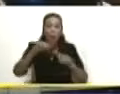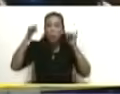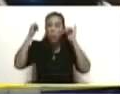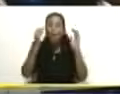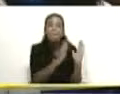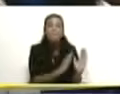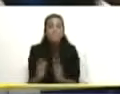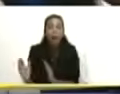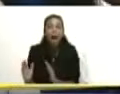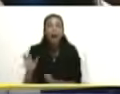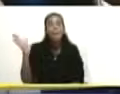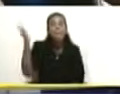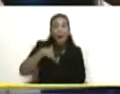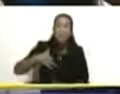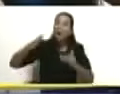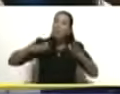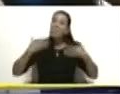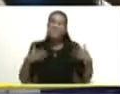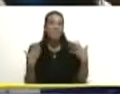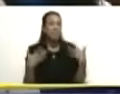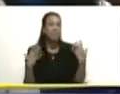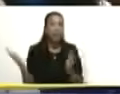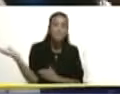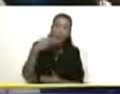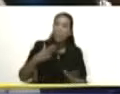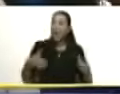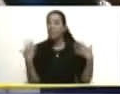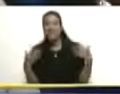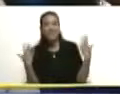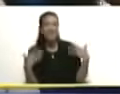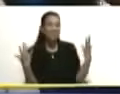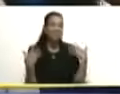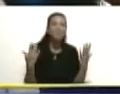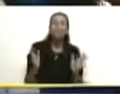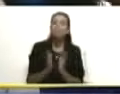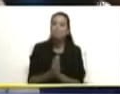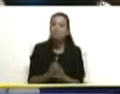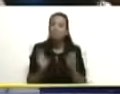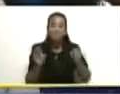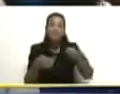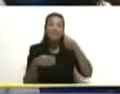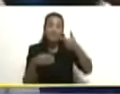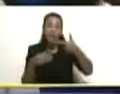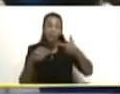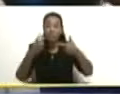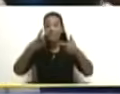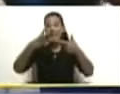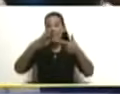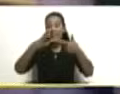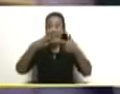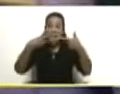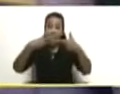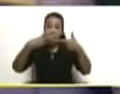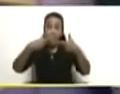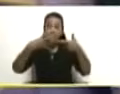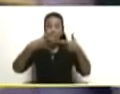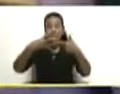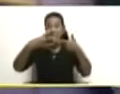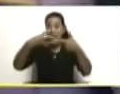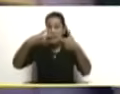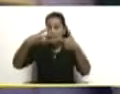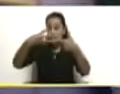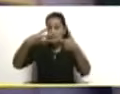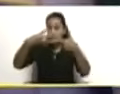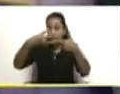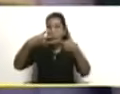Programa Vamos a Divertirnos. Así del Vértice es. 3. ¿Qué nos trae Génesis con esto? Vamos a